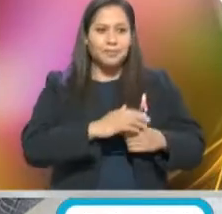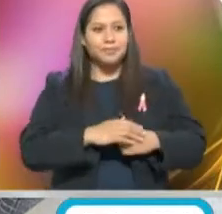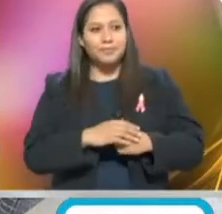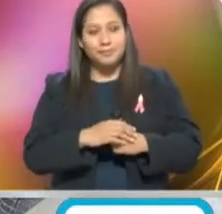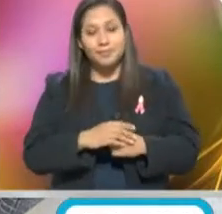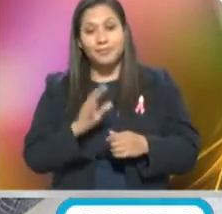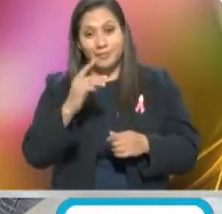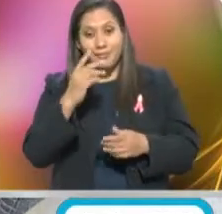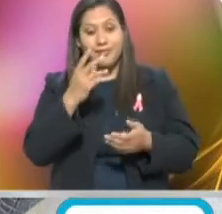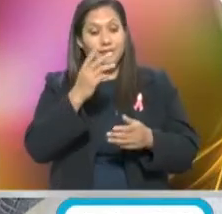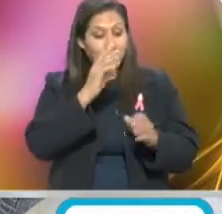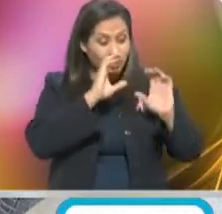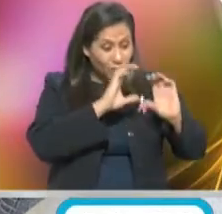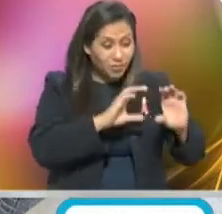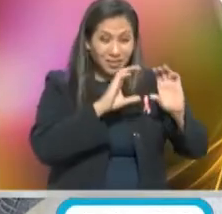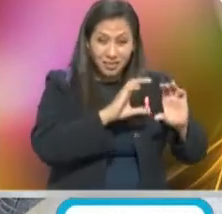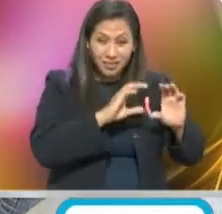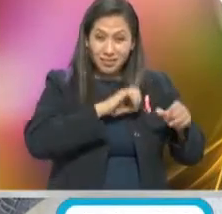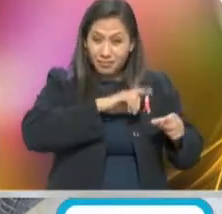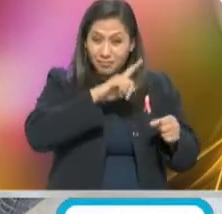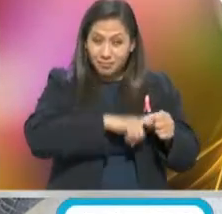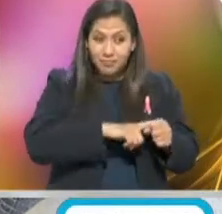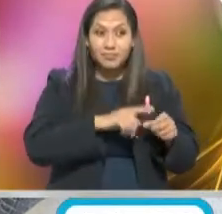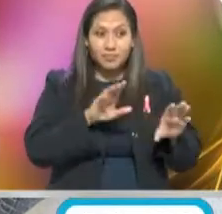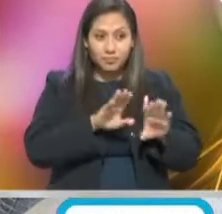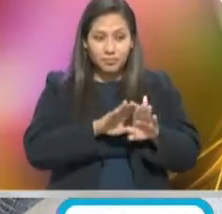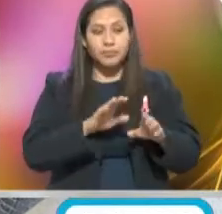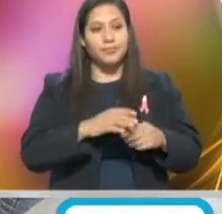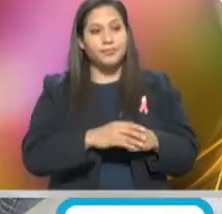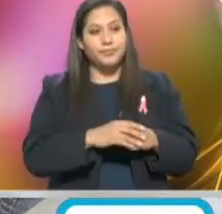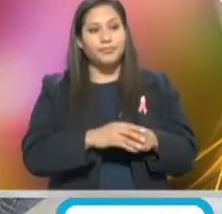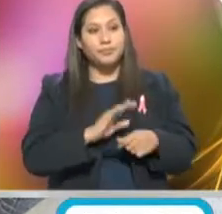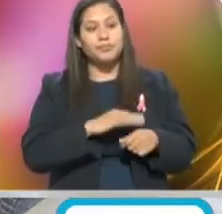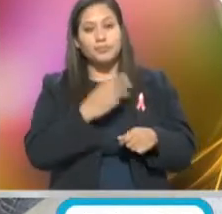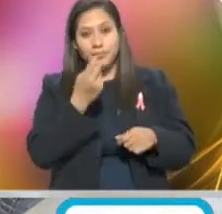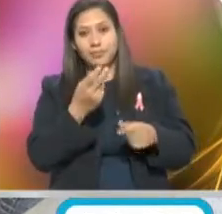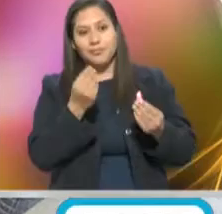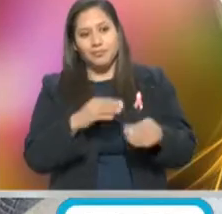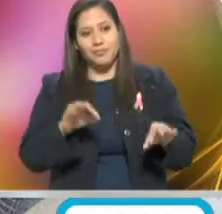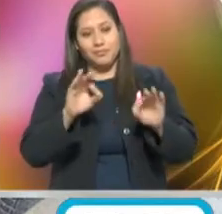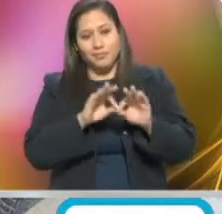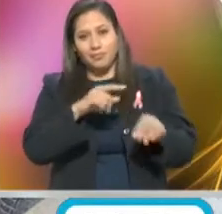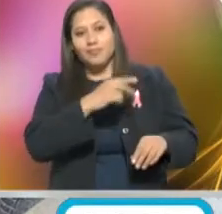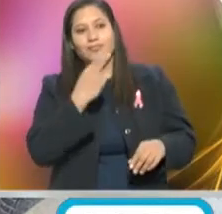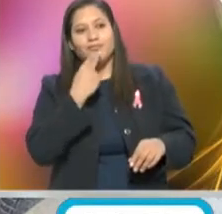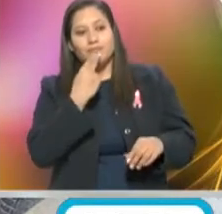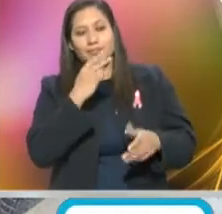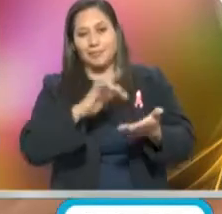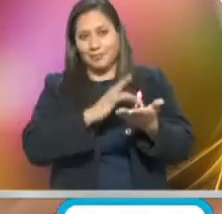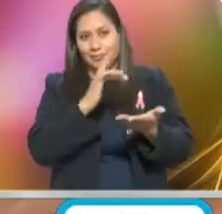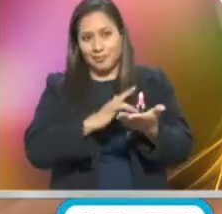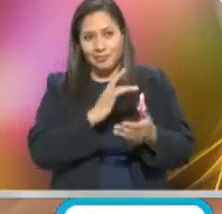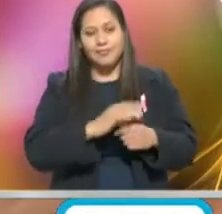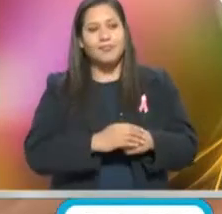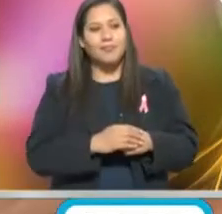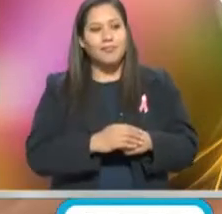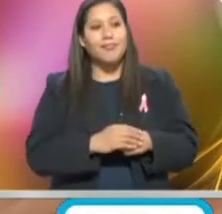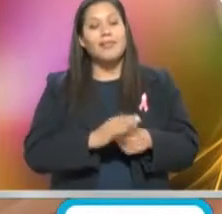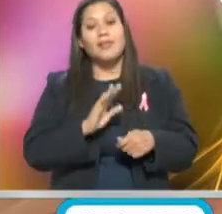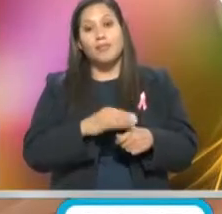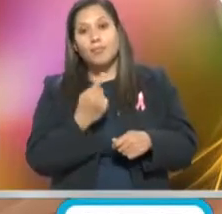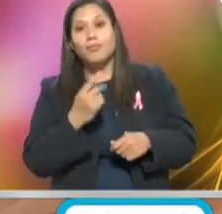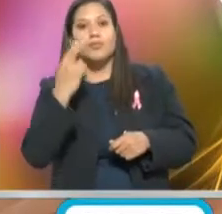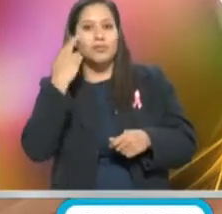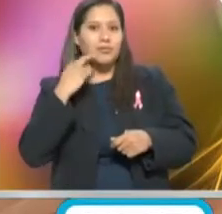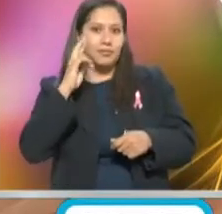variedad el tipo de cuidados específicos que debemos tener, que por ello se hace relevante el poder utilizar una aplicación. Es Además, curioso. por cada raza,